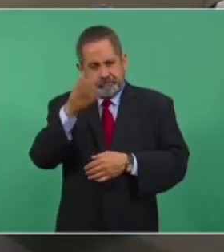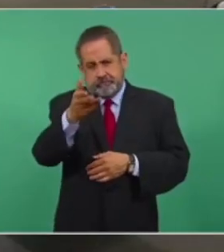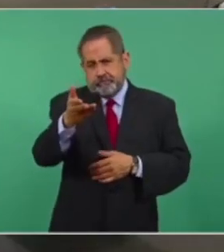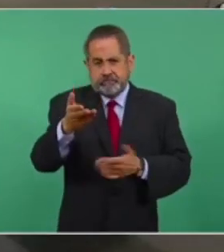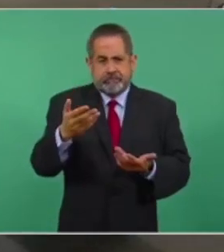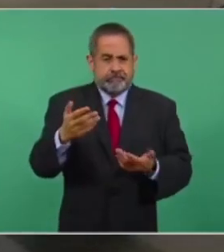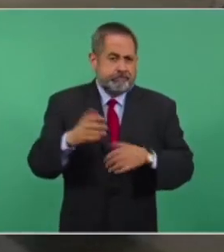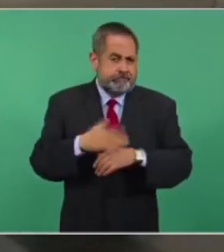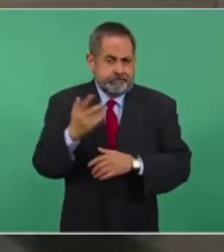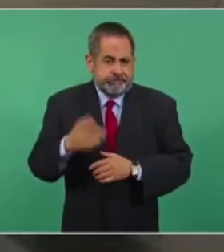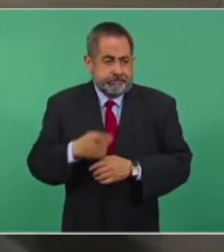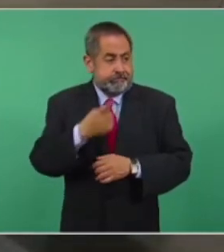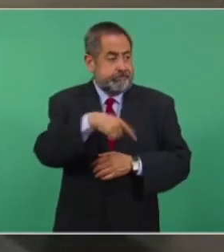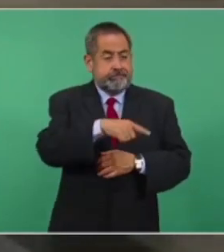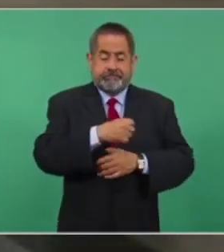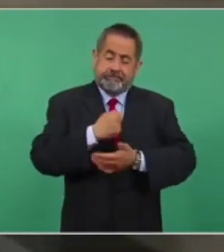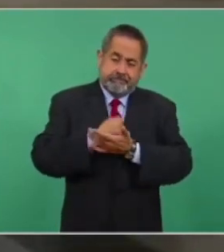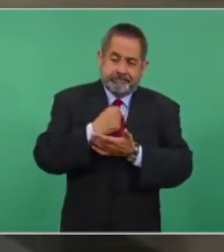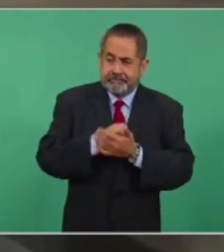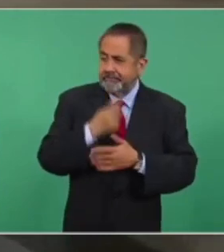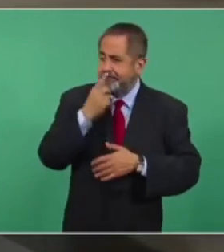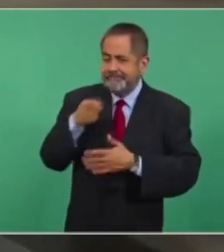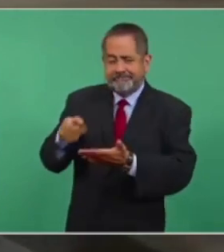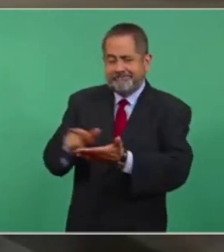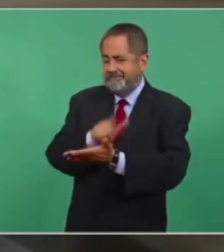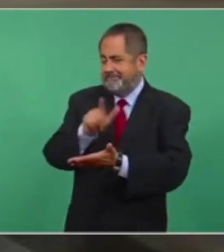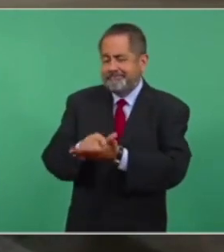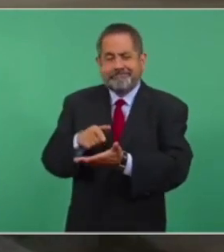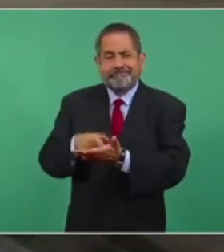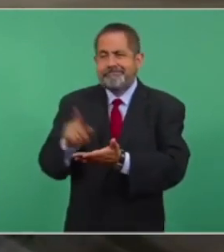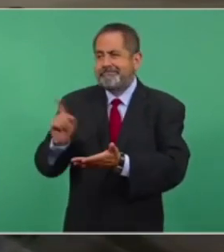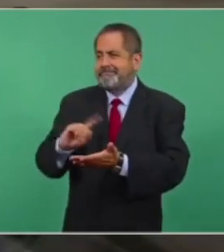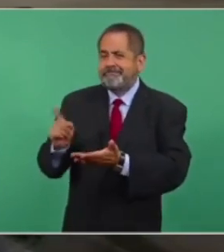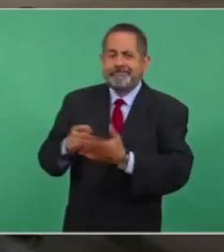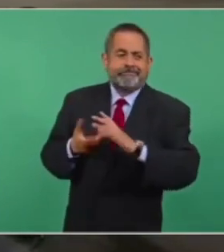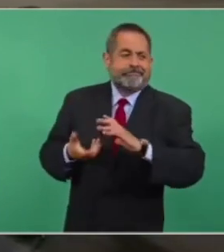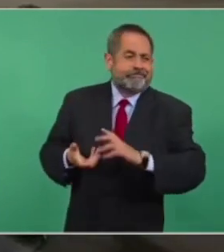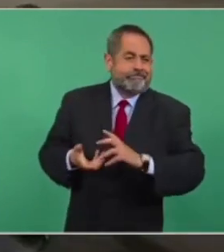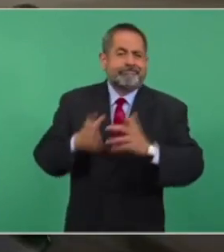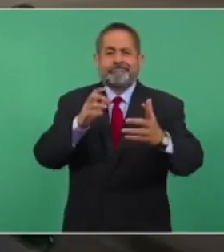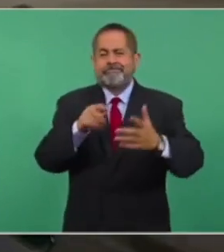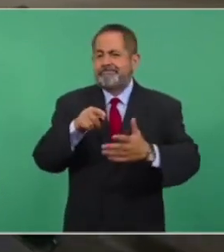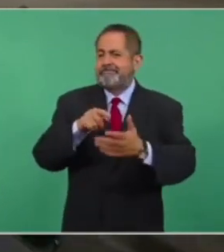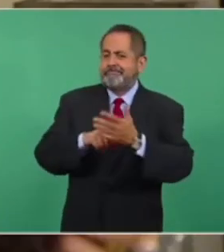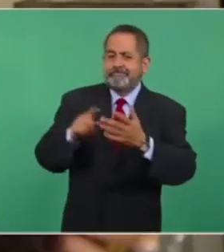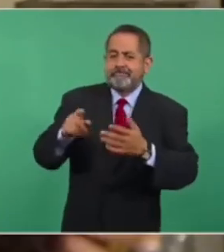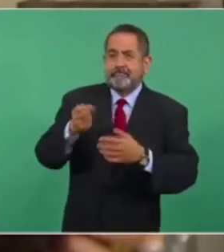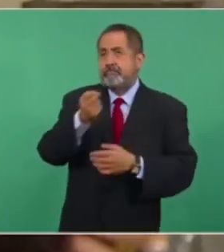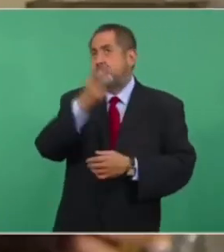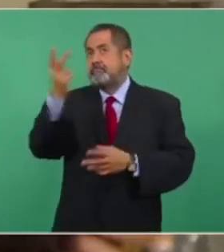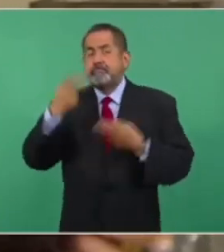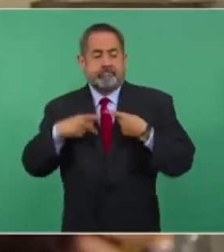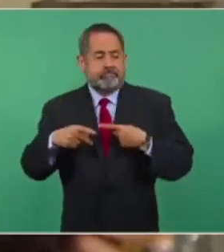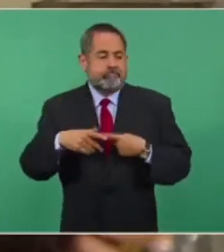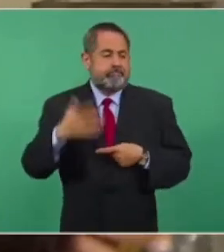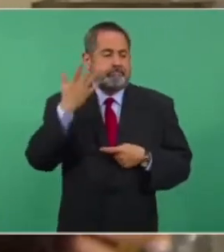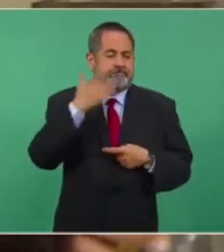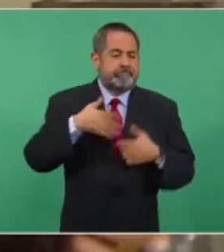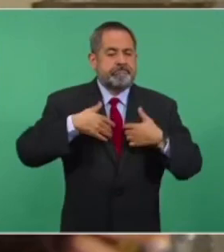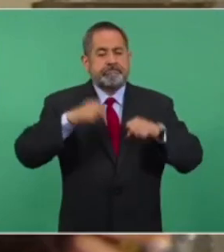respecto? Porque pues siguen insistiendo en que esta reforma podría generar pues la huida de inversionistas.